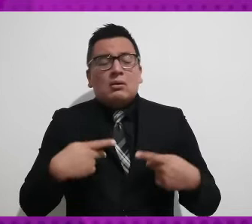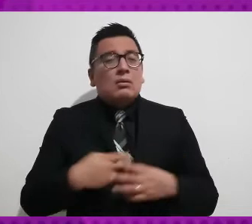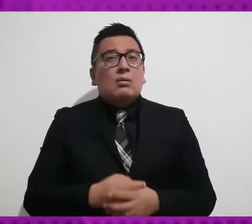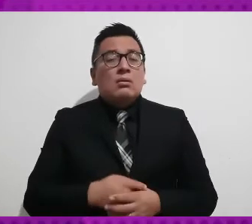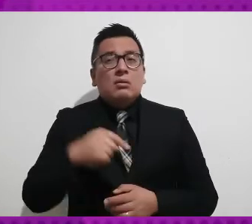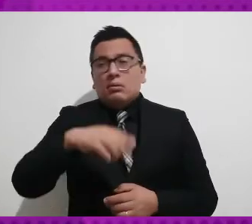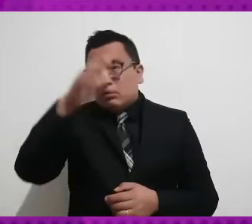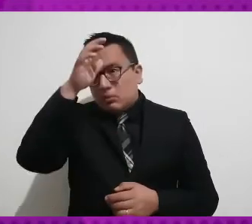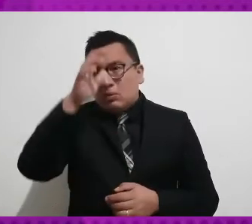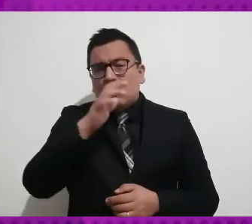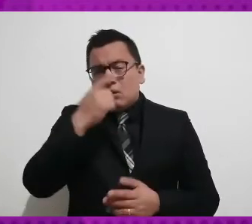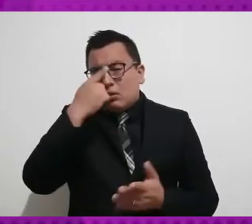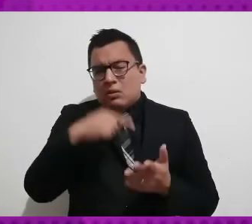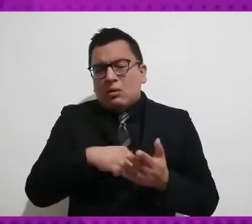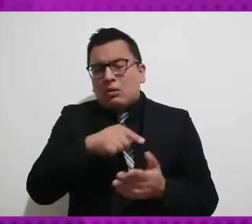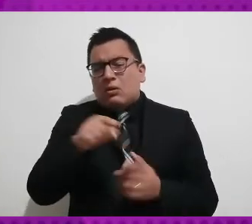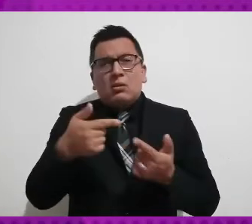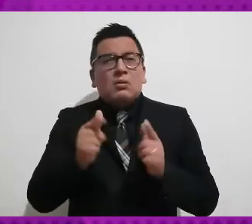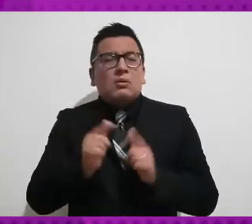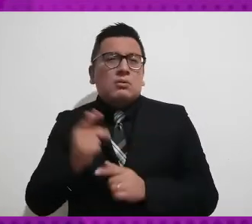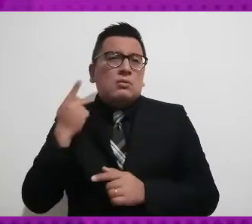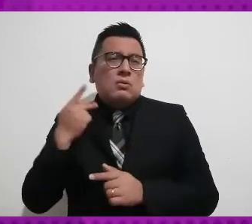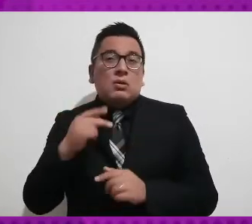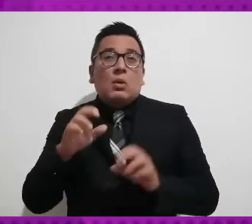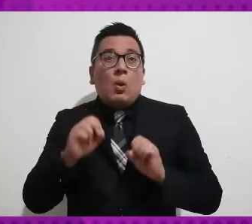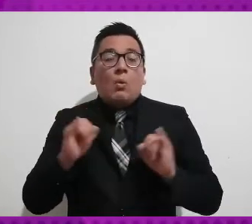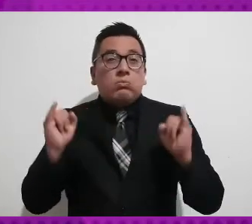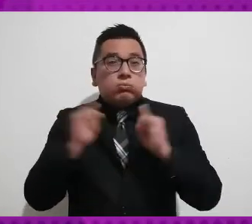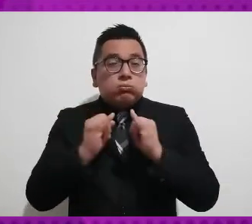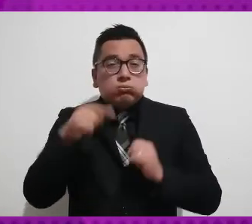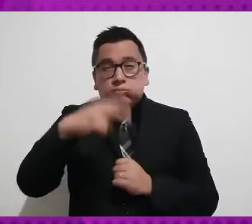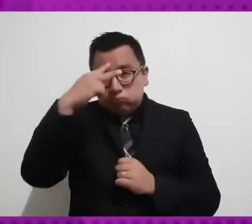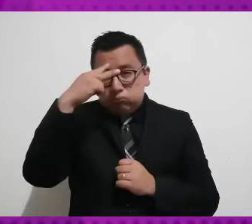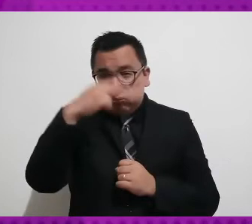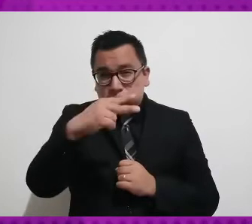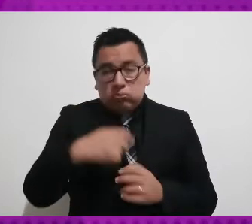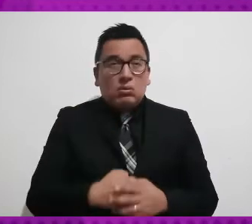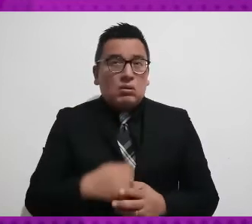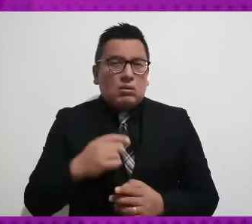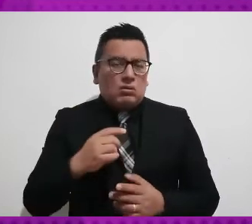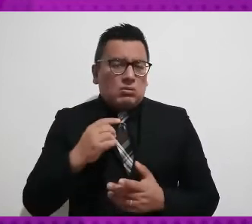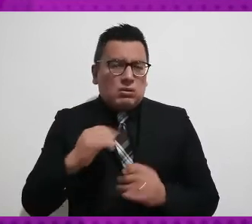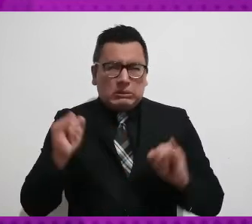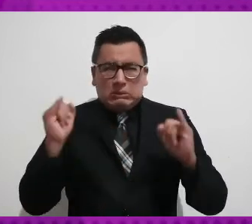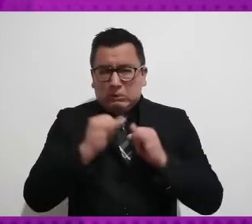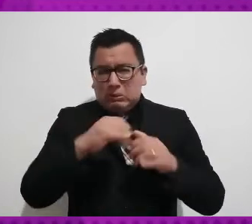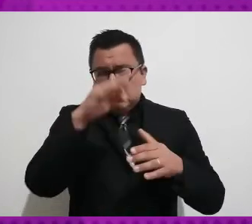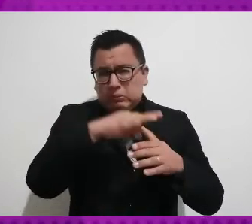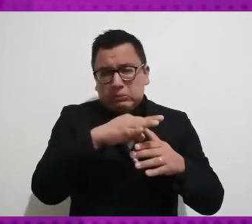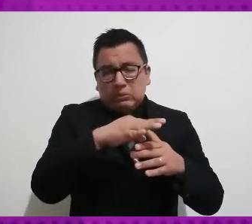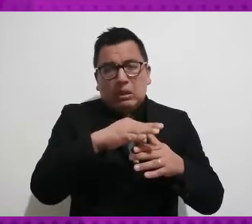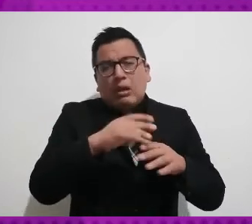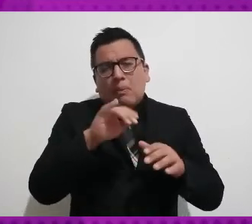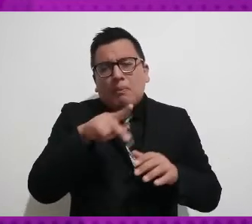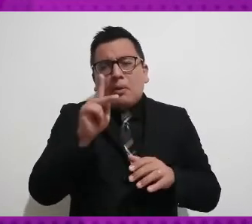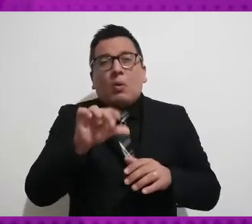creo que los partidos en primer lugar, pero también las instituciones del Estado mexicano, y no me refiero solamente a las electorales, necesitan voltear